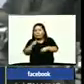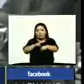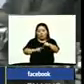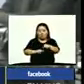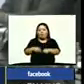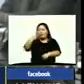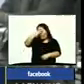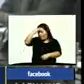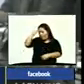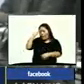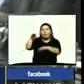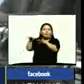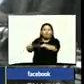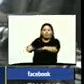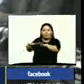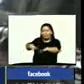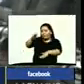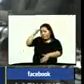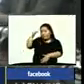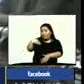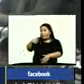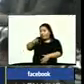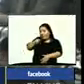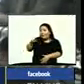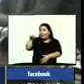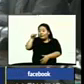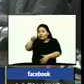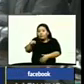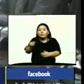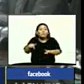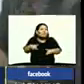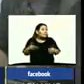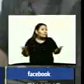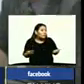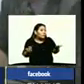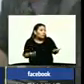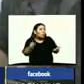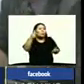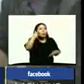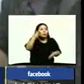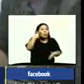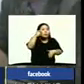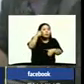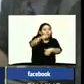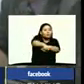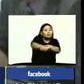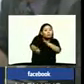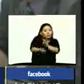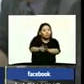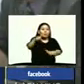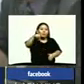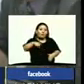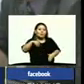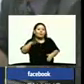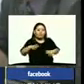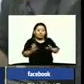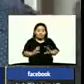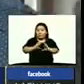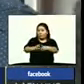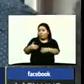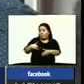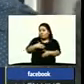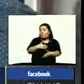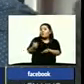Bueno, gracias, Tatiana. Ahí tenemos el dato de lo que se ha ocurrido hoy en la tarde en la Asamblea Legislativa, específicamente en la Comisión de Hacienda. Ya decíamos la